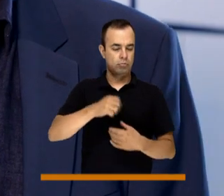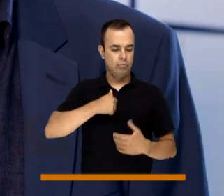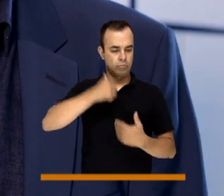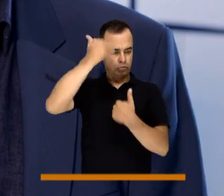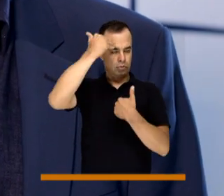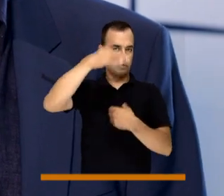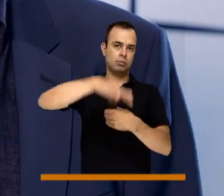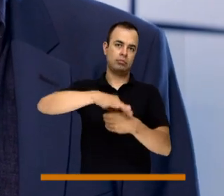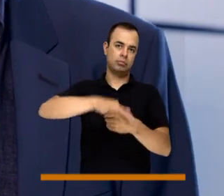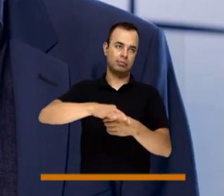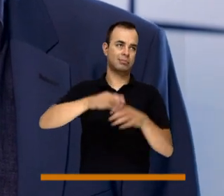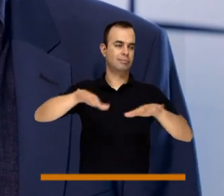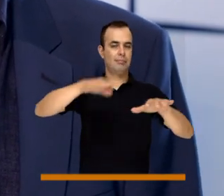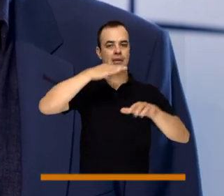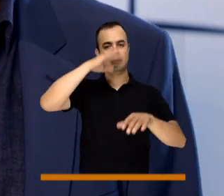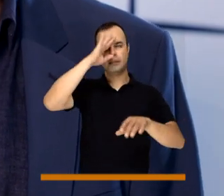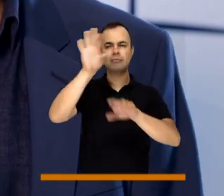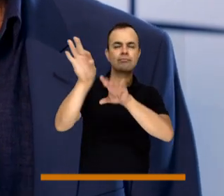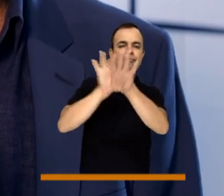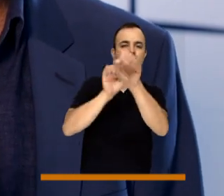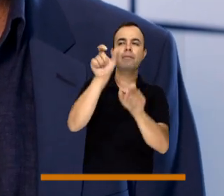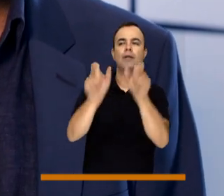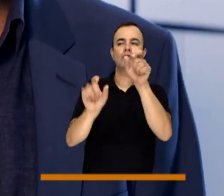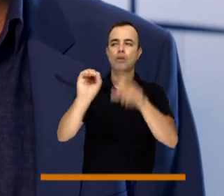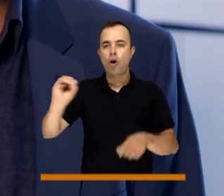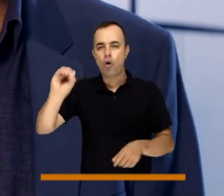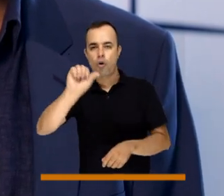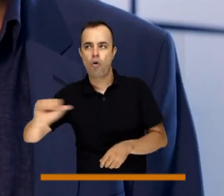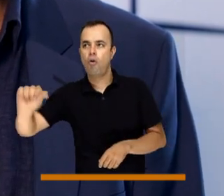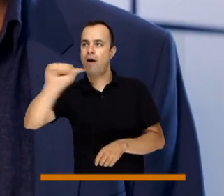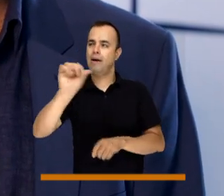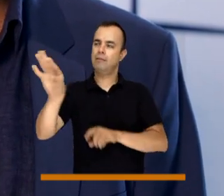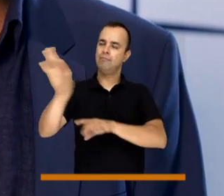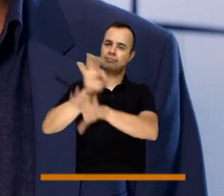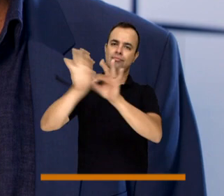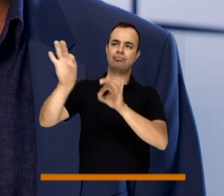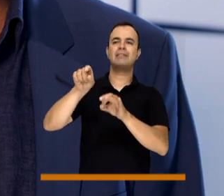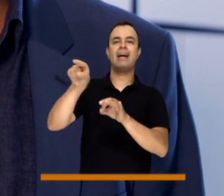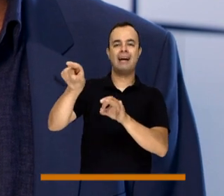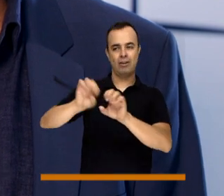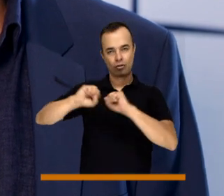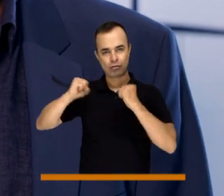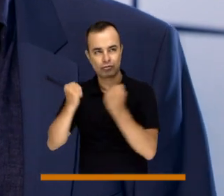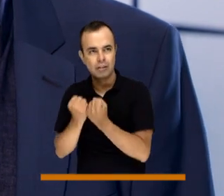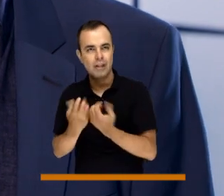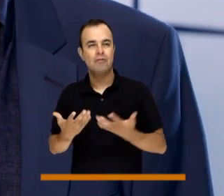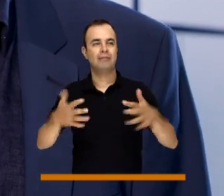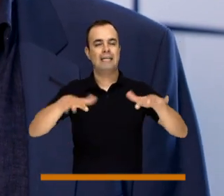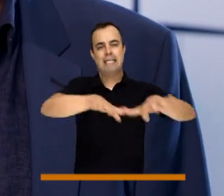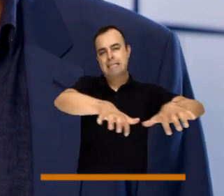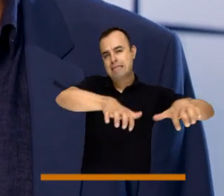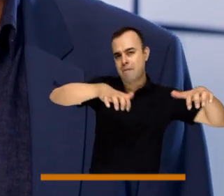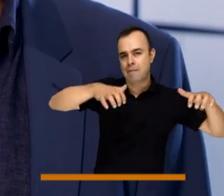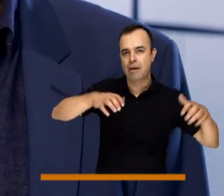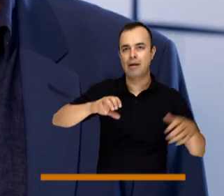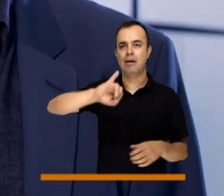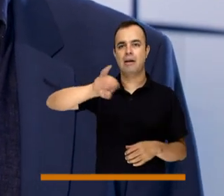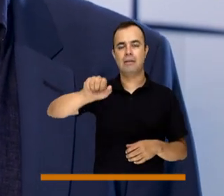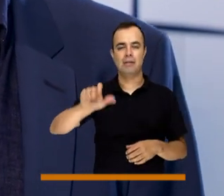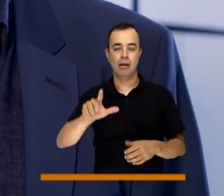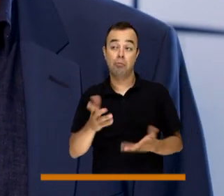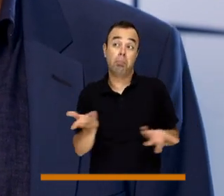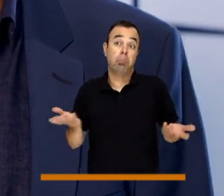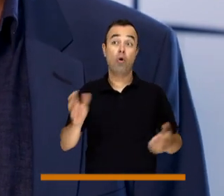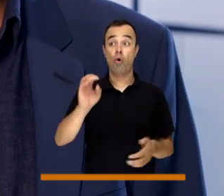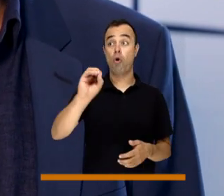de votar de todos los ciudadanos de Medellín, para que escojan a los mejores hombres y mujeres para los consejos, las asambleas, las